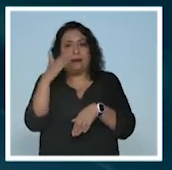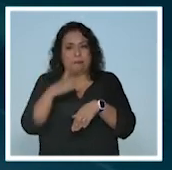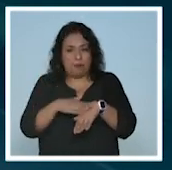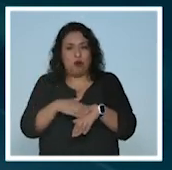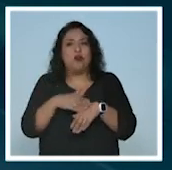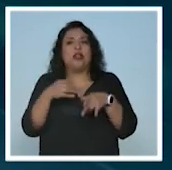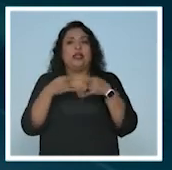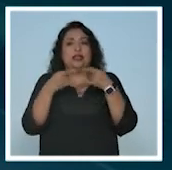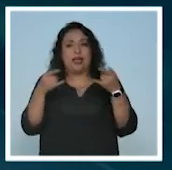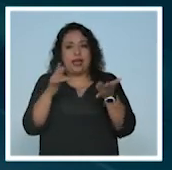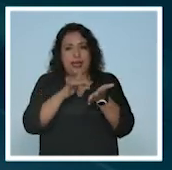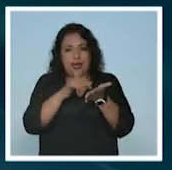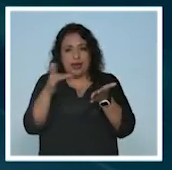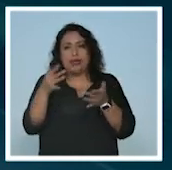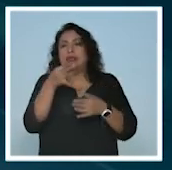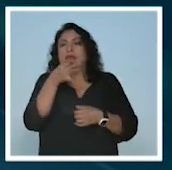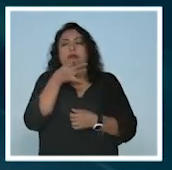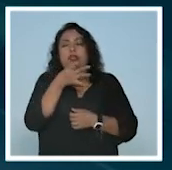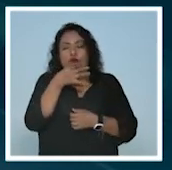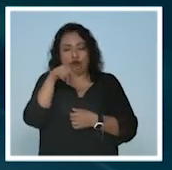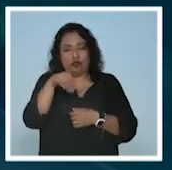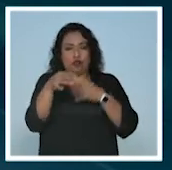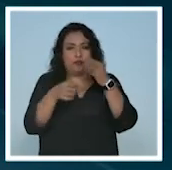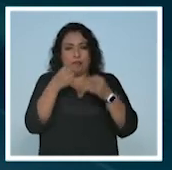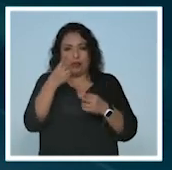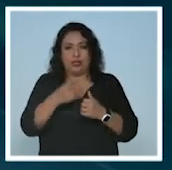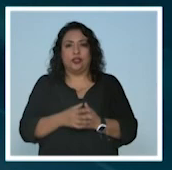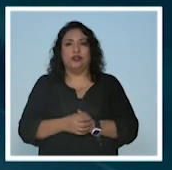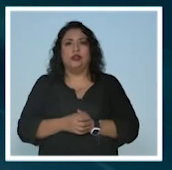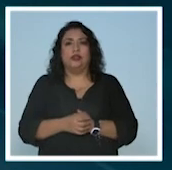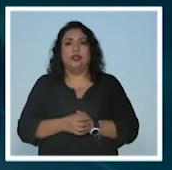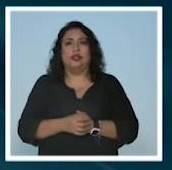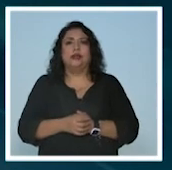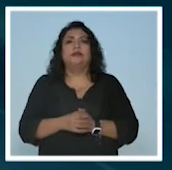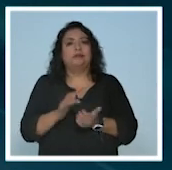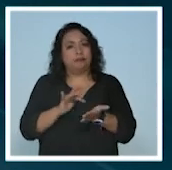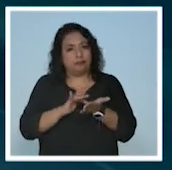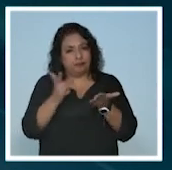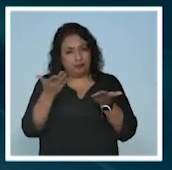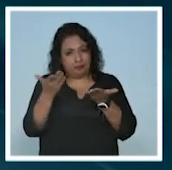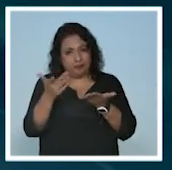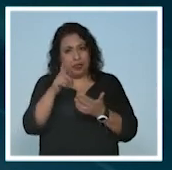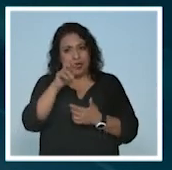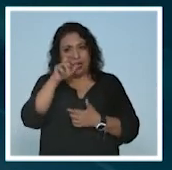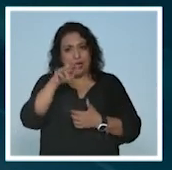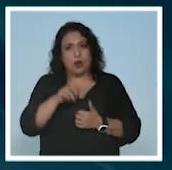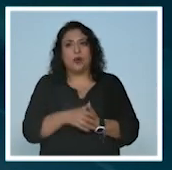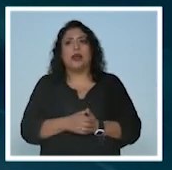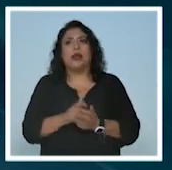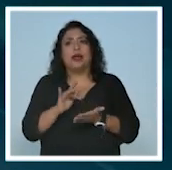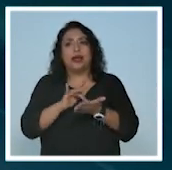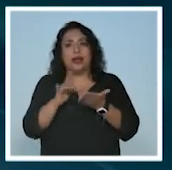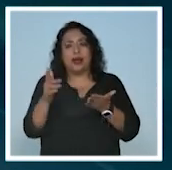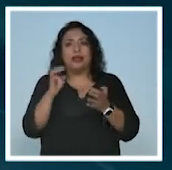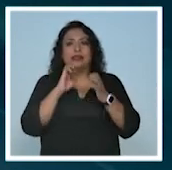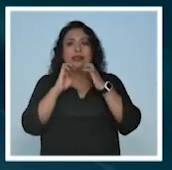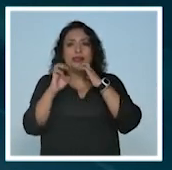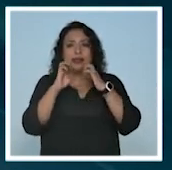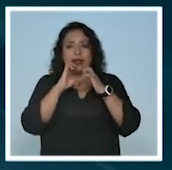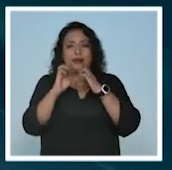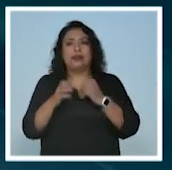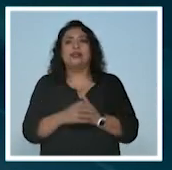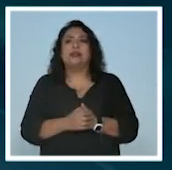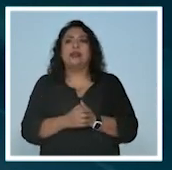para la historia. Gracias por estos minutos para Noticias 22. Muchas gracias a ti, Laura querida. Gracias por esa entrevista y